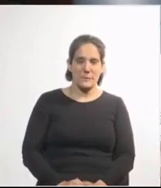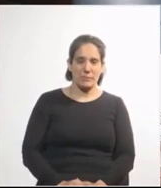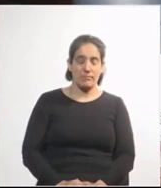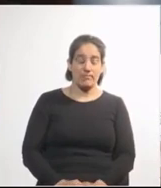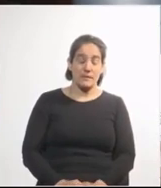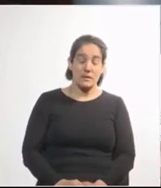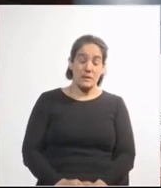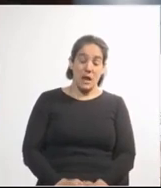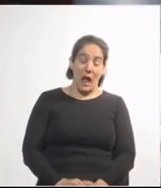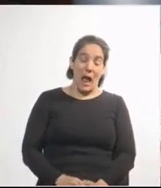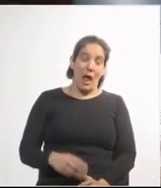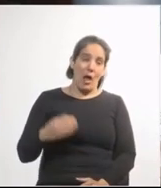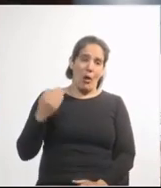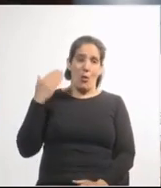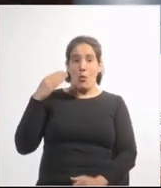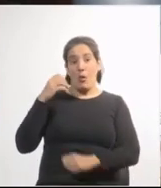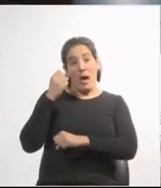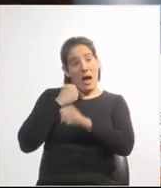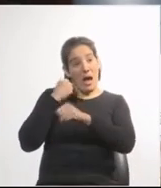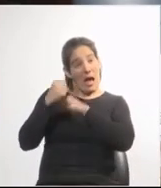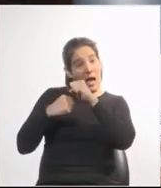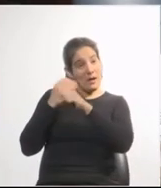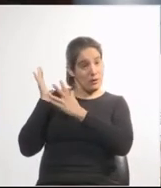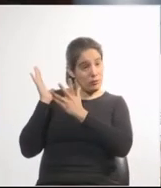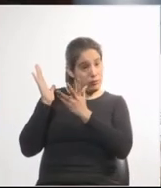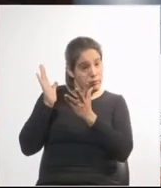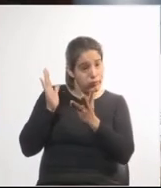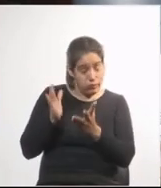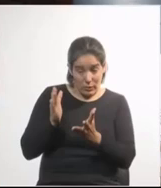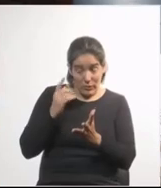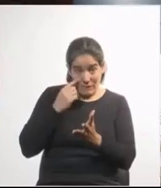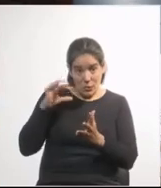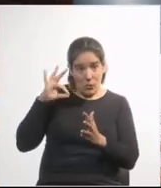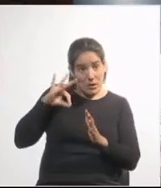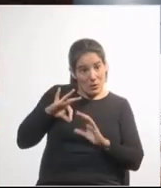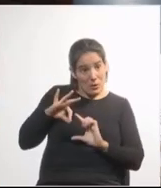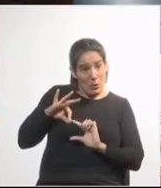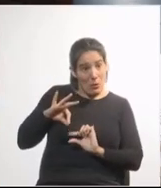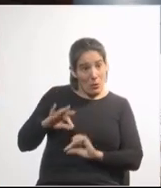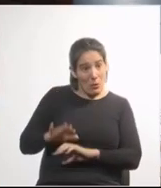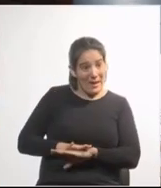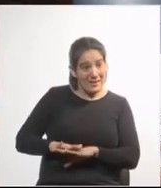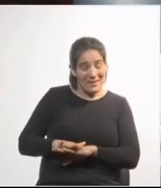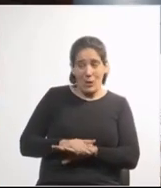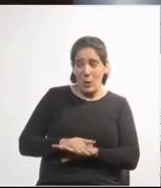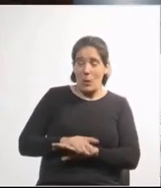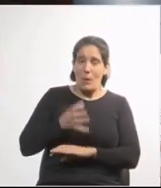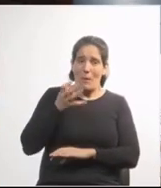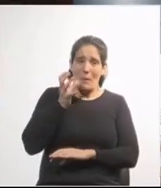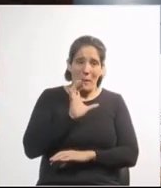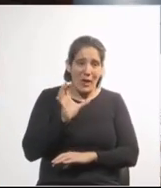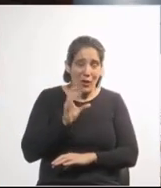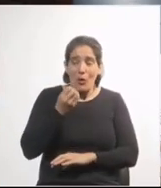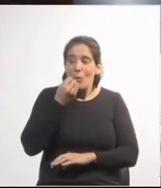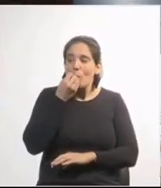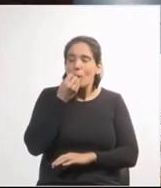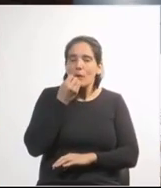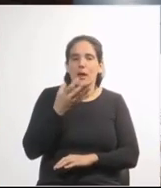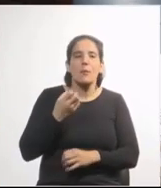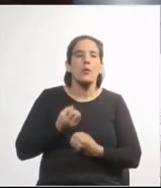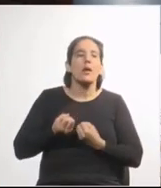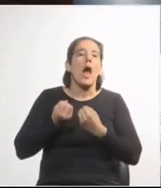En los últimos años el problema de los bajos salarios se agudizó por la inexistencia de una política que priorice a los sectores